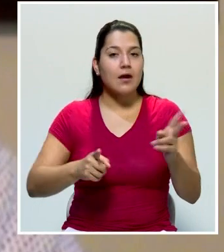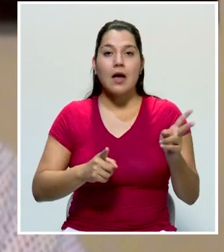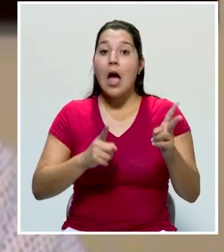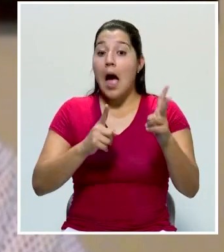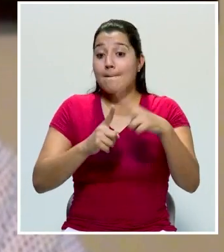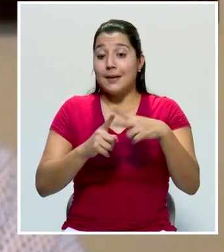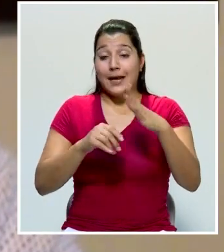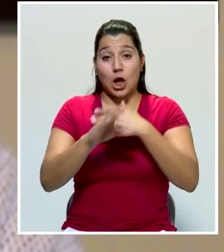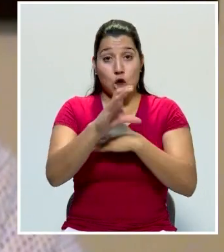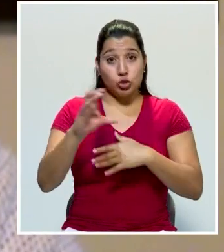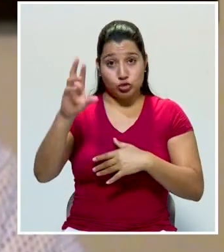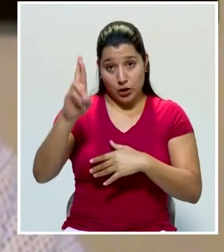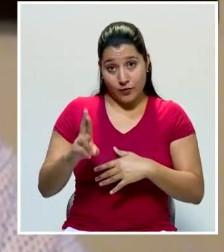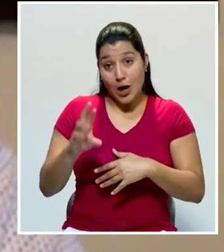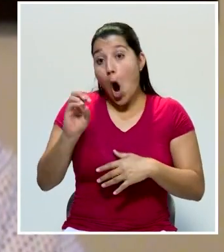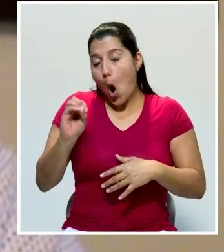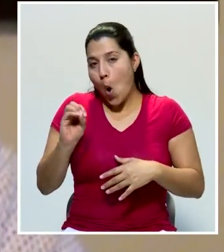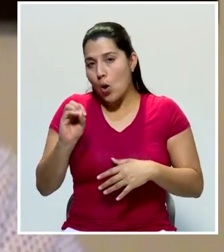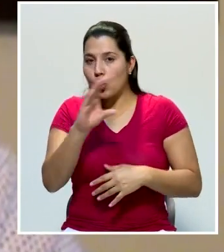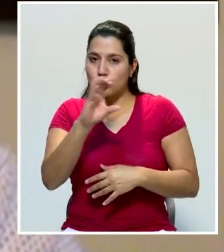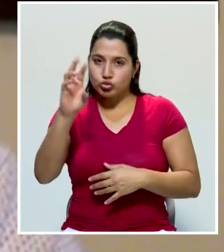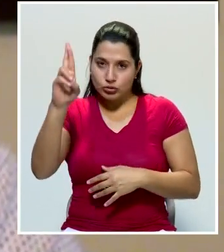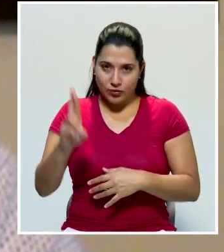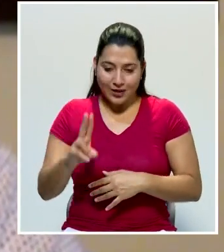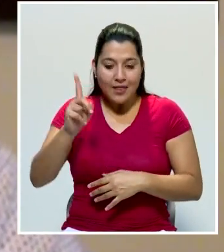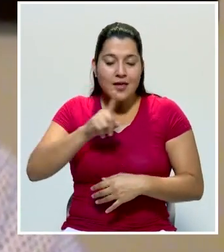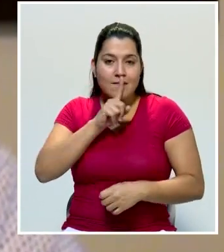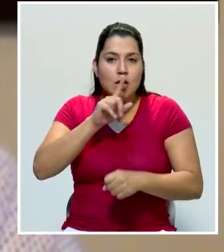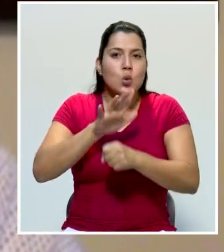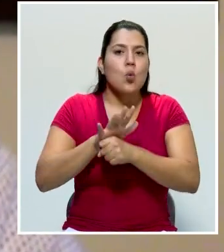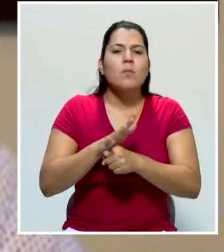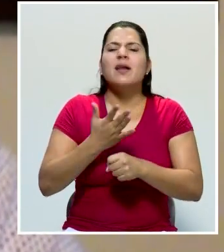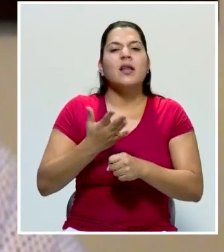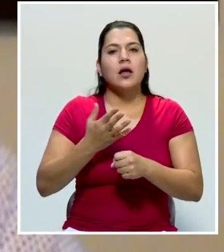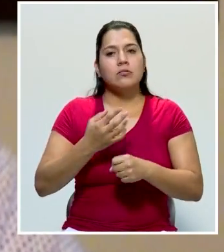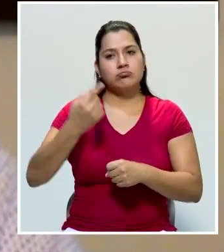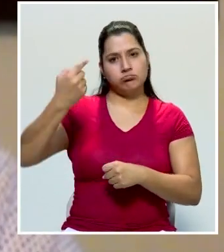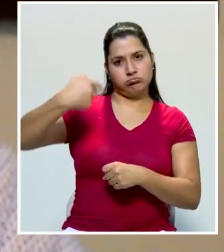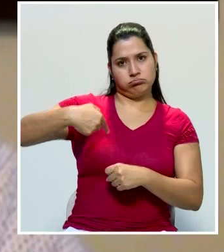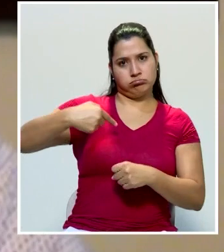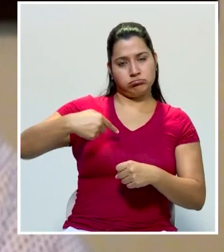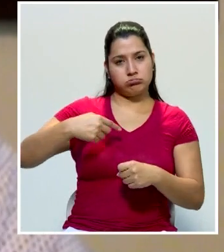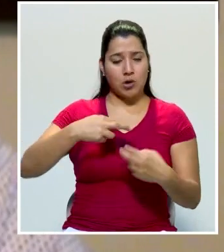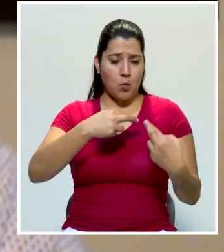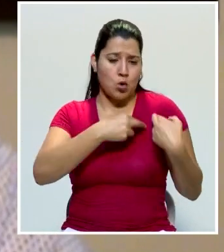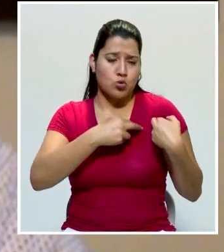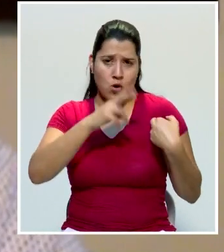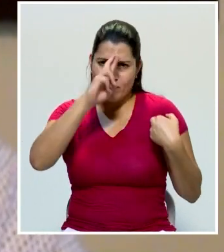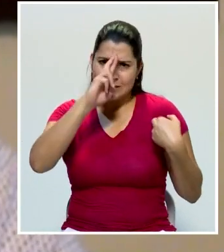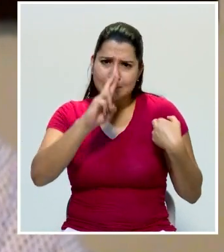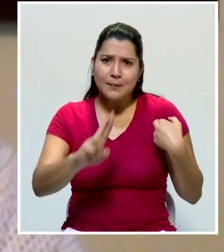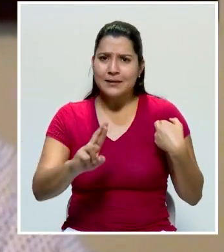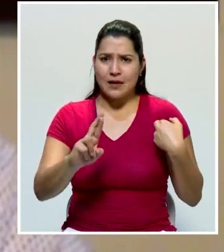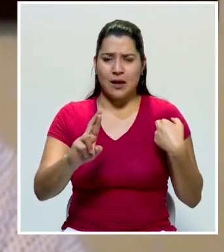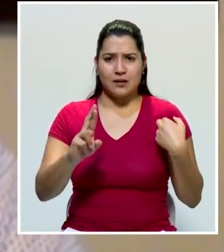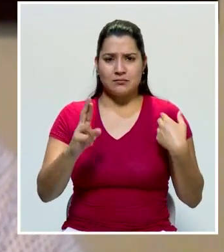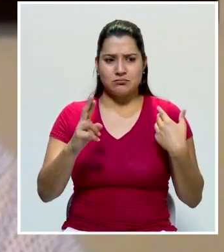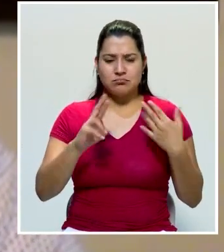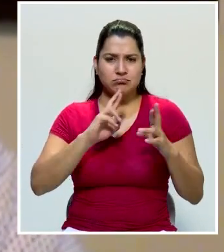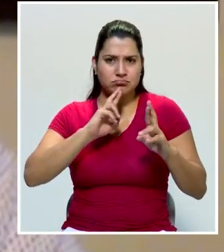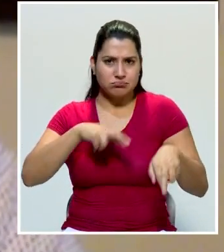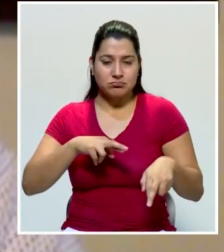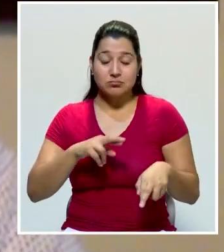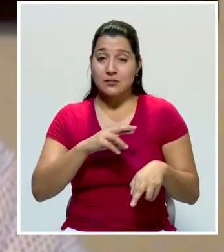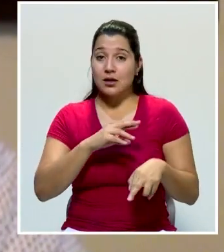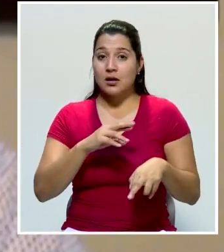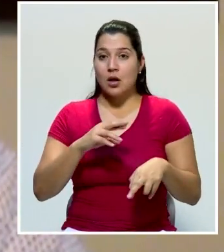o debe cumplir el país con su obligación de respetar lo que se resolvió al respecto. Y me parece que